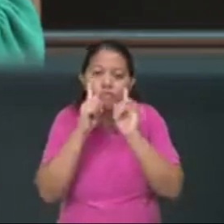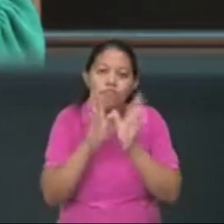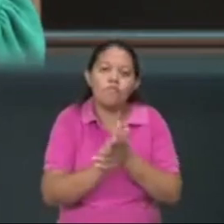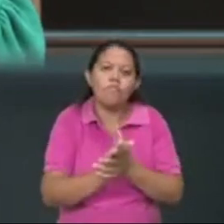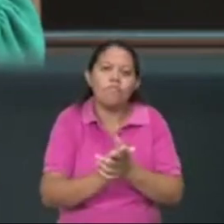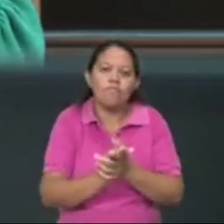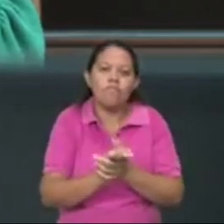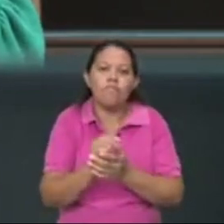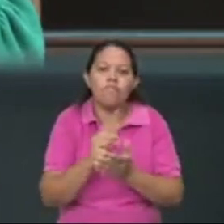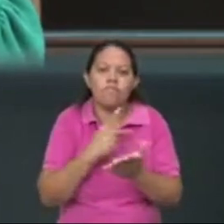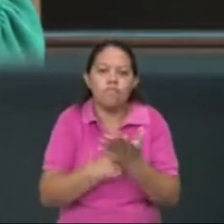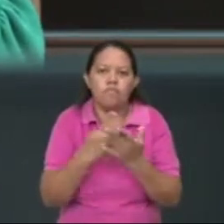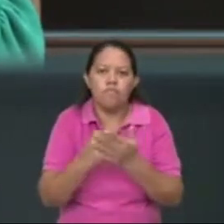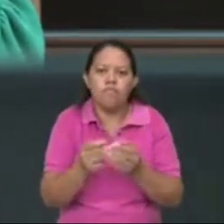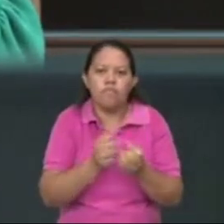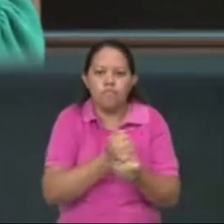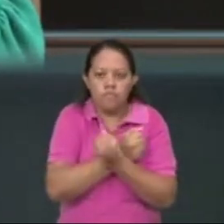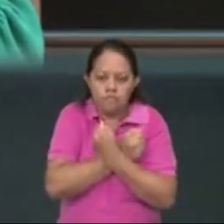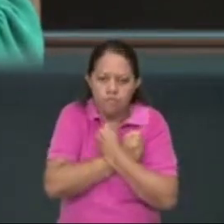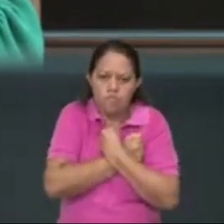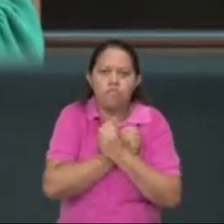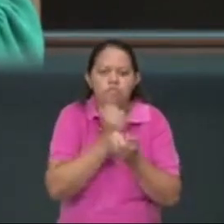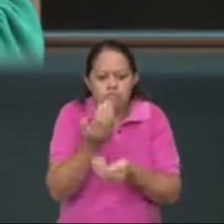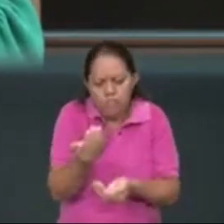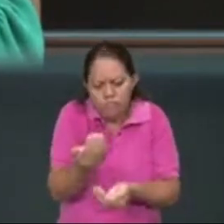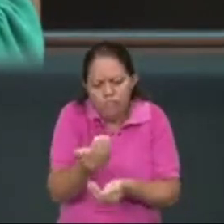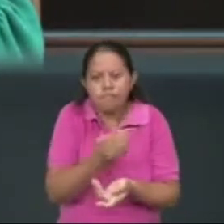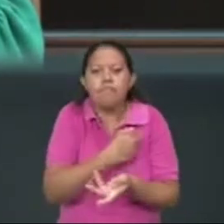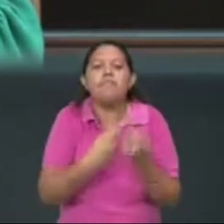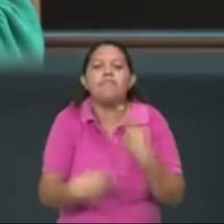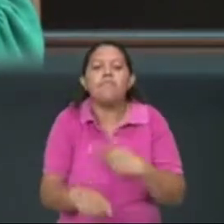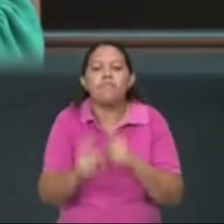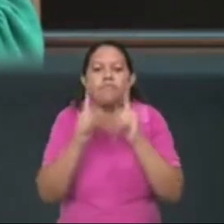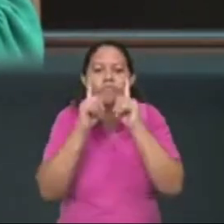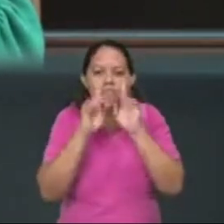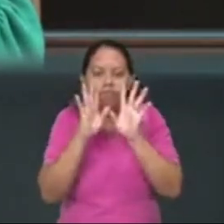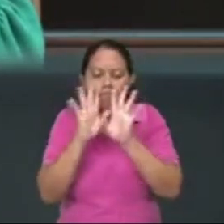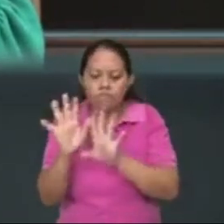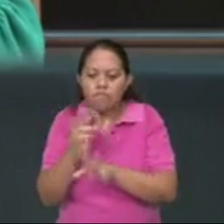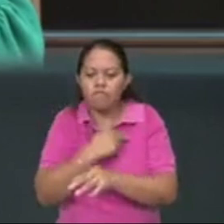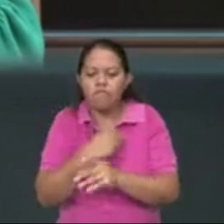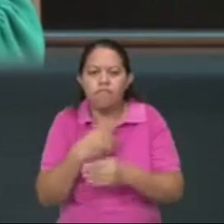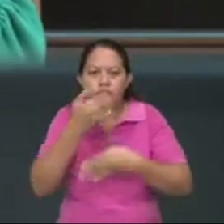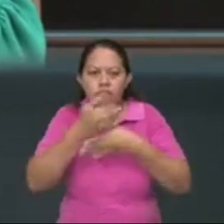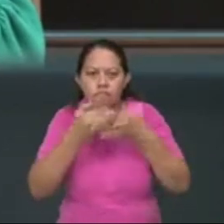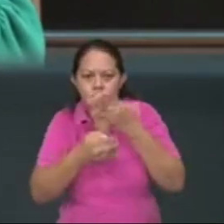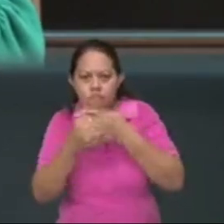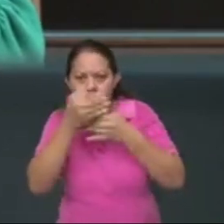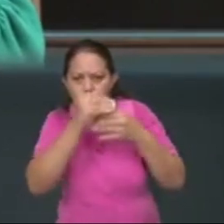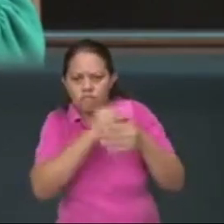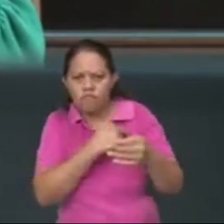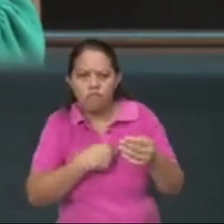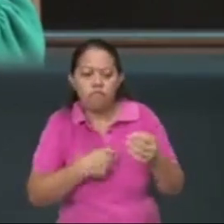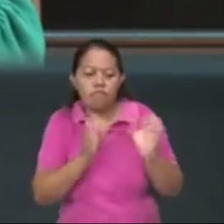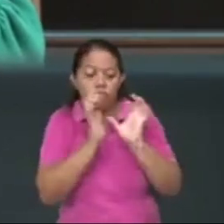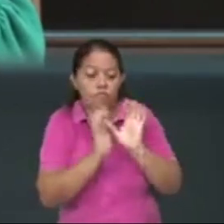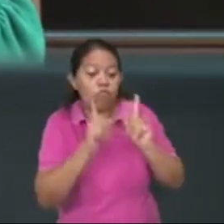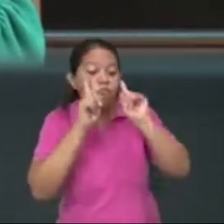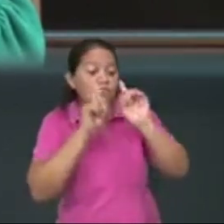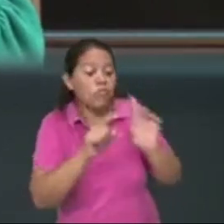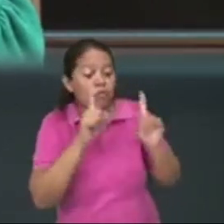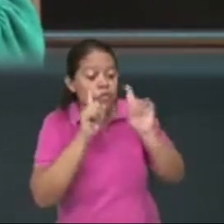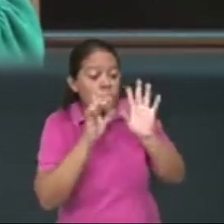como el programa Amor para los Más Chiquitos, programa de aseguramiento y construcción de centros de educación